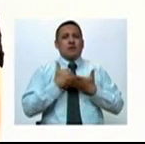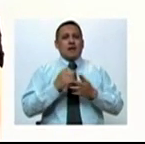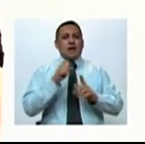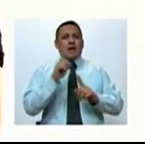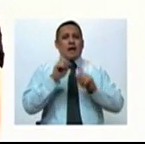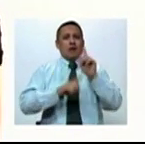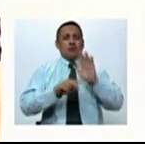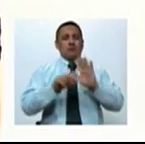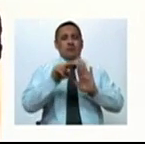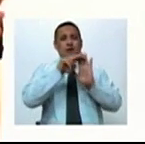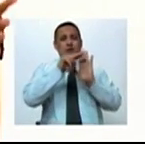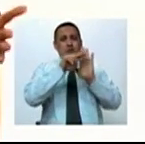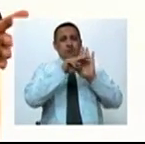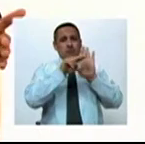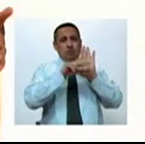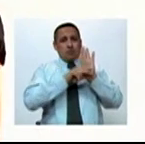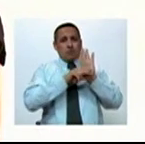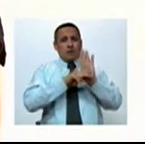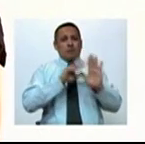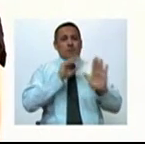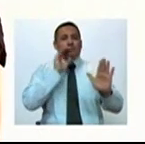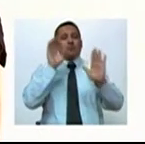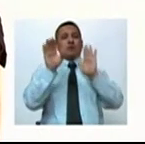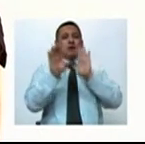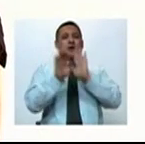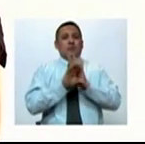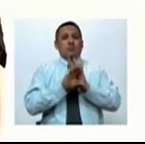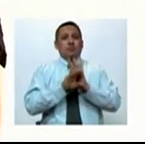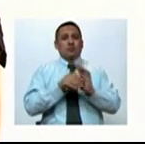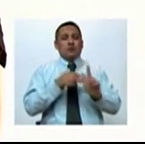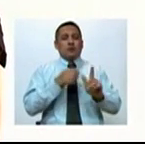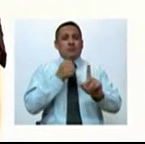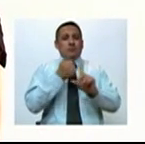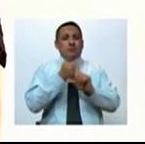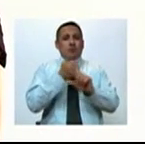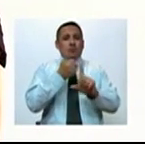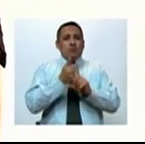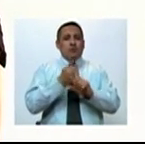por ejemplo, las que el propio tribunal cita